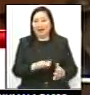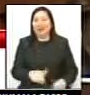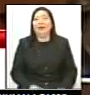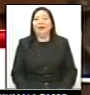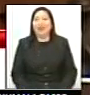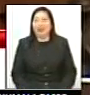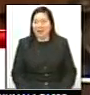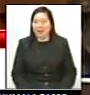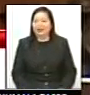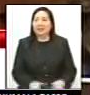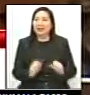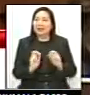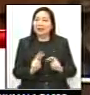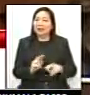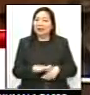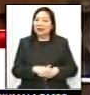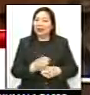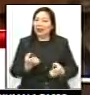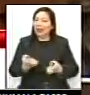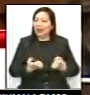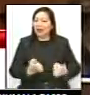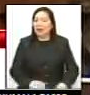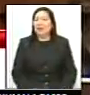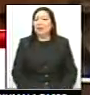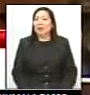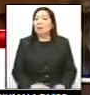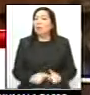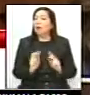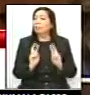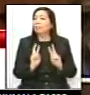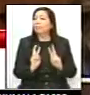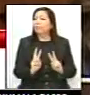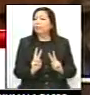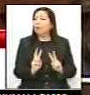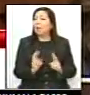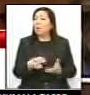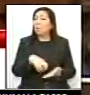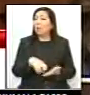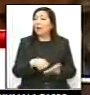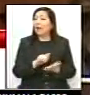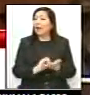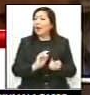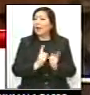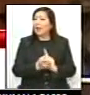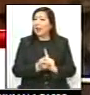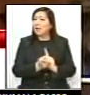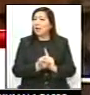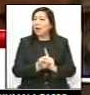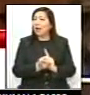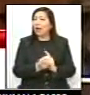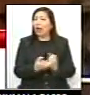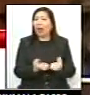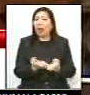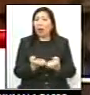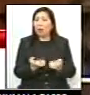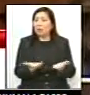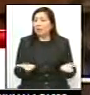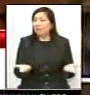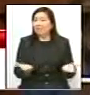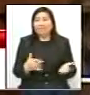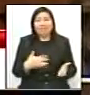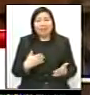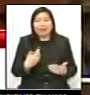la misma manera, si vamos al plano económico, presidente, la expectativa de la población es que se cambie ese modelo económico. Y con eso no